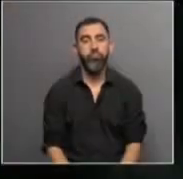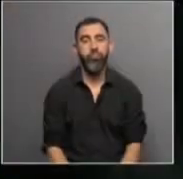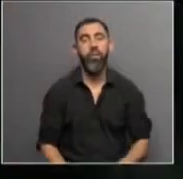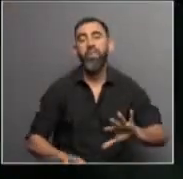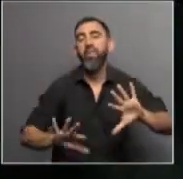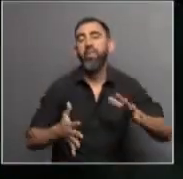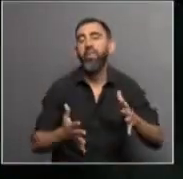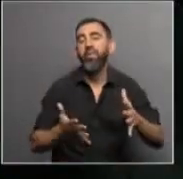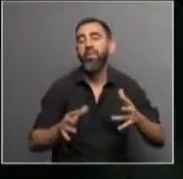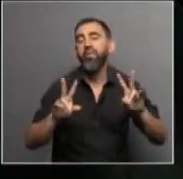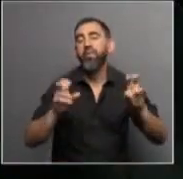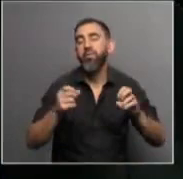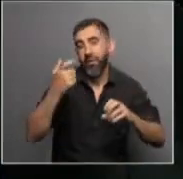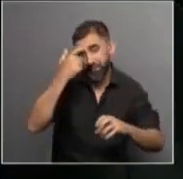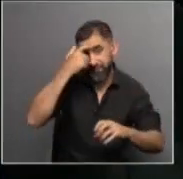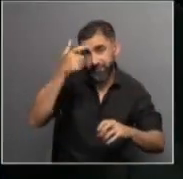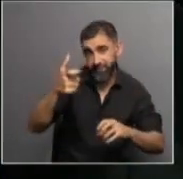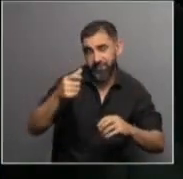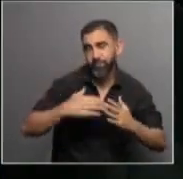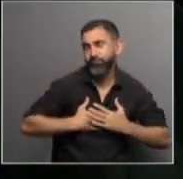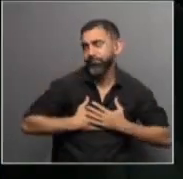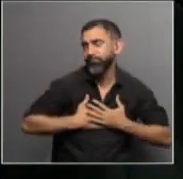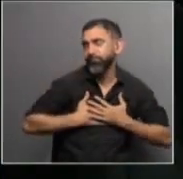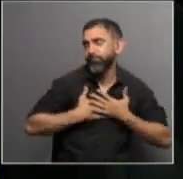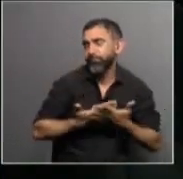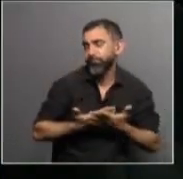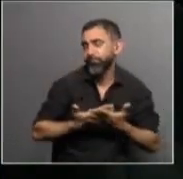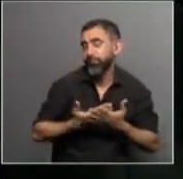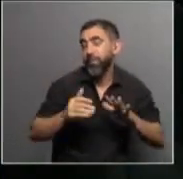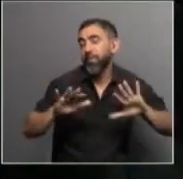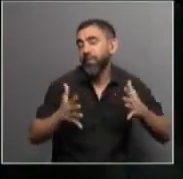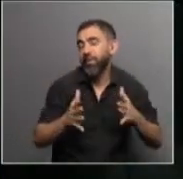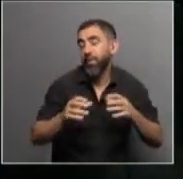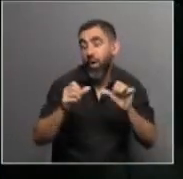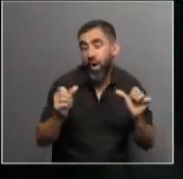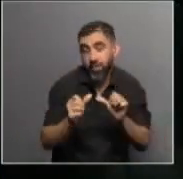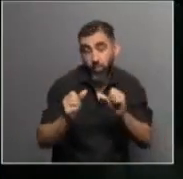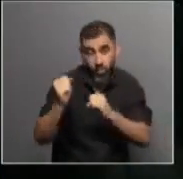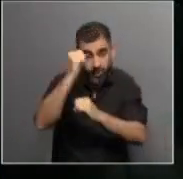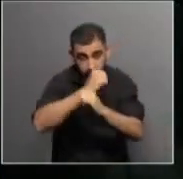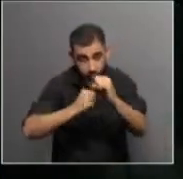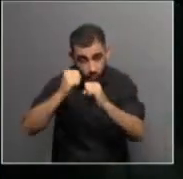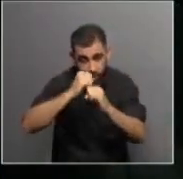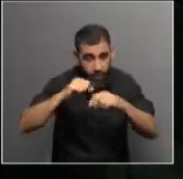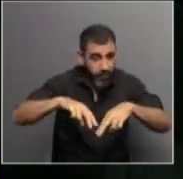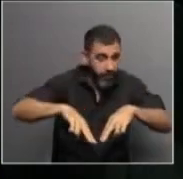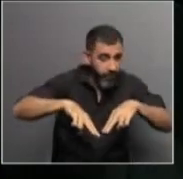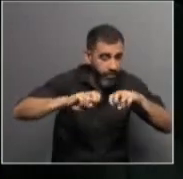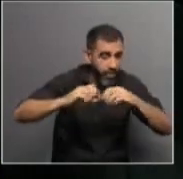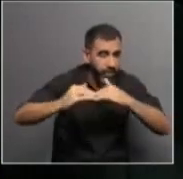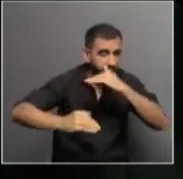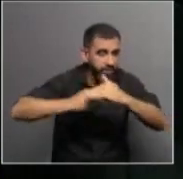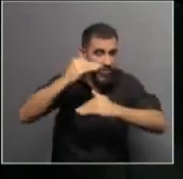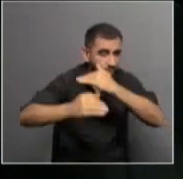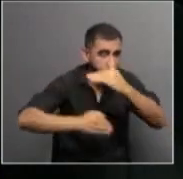¿Qué pasa cuando la ciencia es una pasión? ¿Qué pasa cuando aplicar tecnología, investigar,